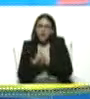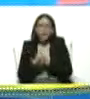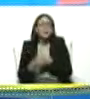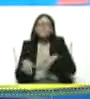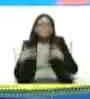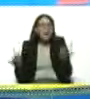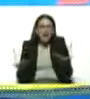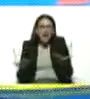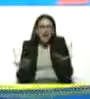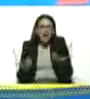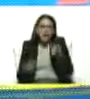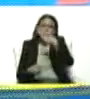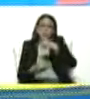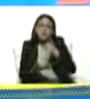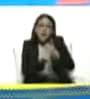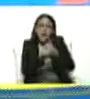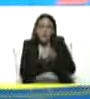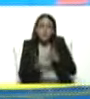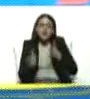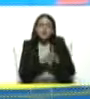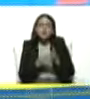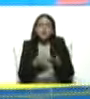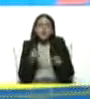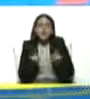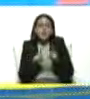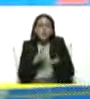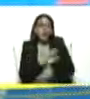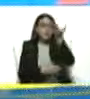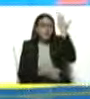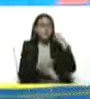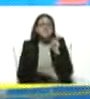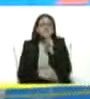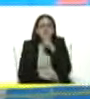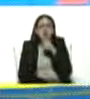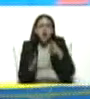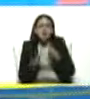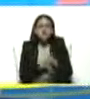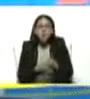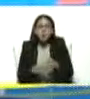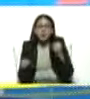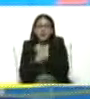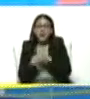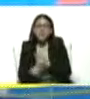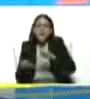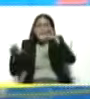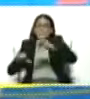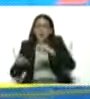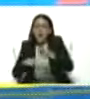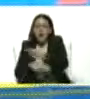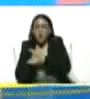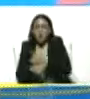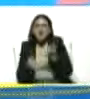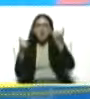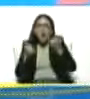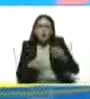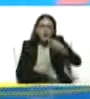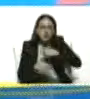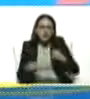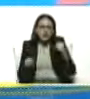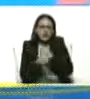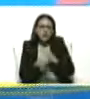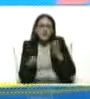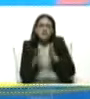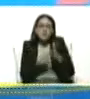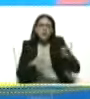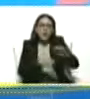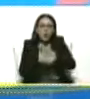derrumbar el viejo estado burocrático y construir un nuevo estado moderno, altamente tecnologizado,